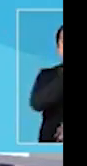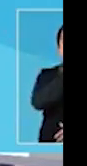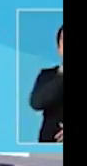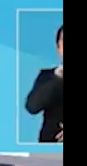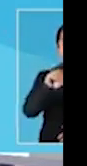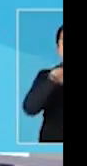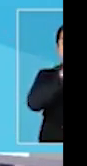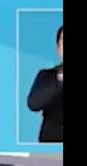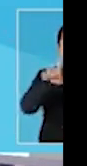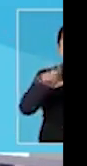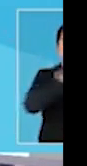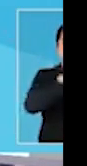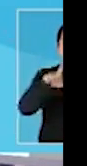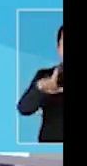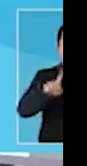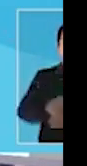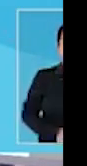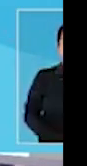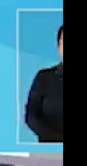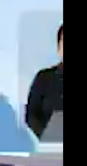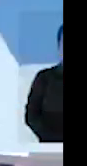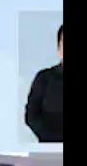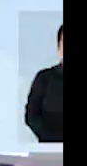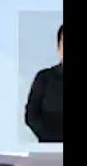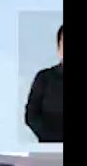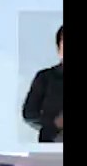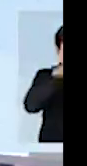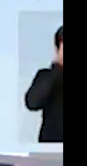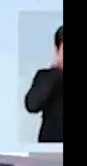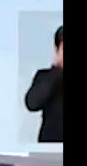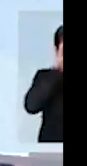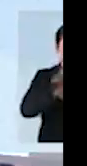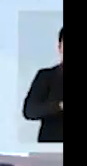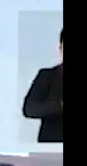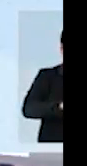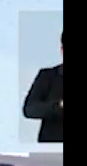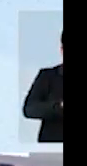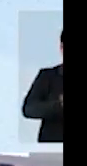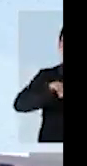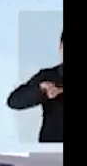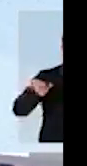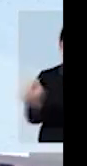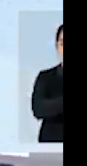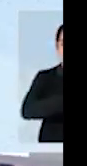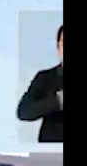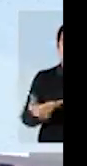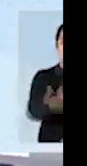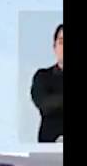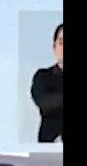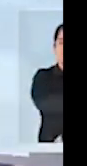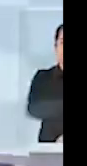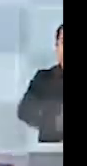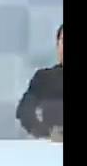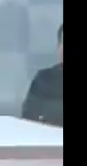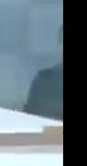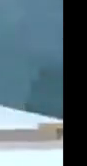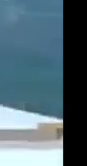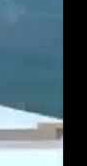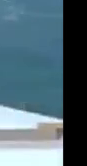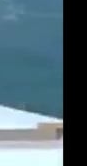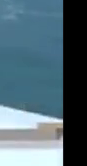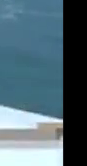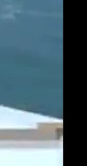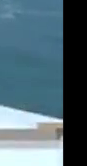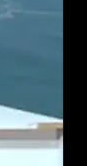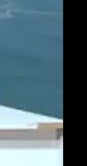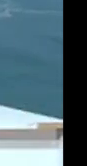estamos promoviendo de alguna manera esto. Por eso es que decíamos lo de estornudar en el Con codo. el codo, Es sí. súper importante, esto está demostrado que tiene un